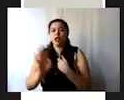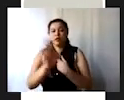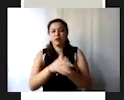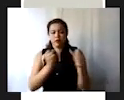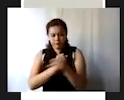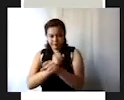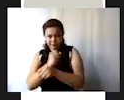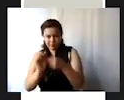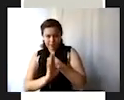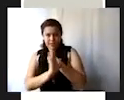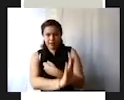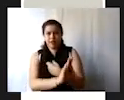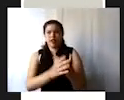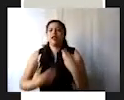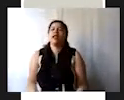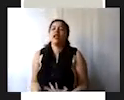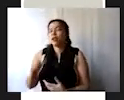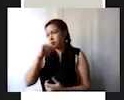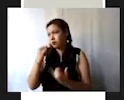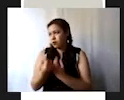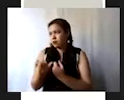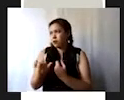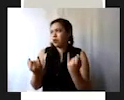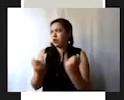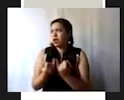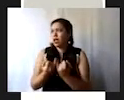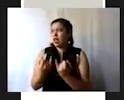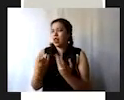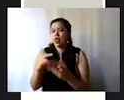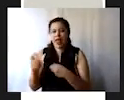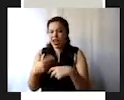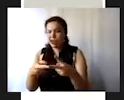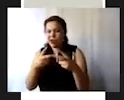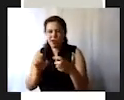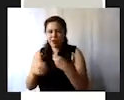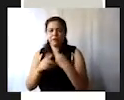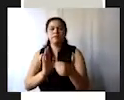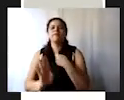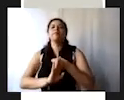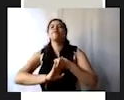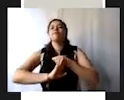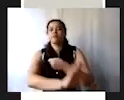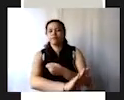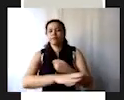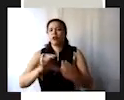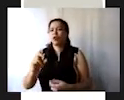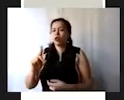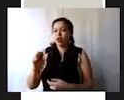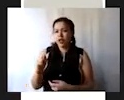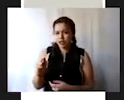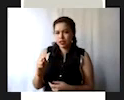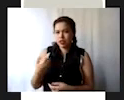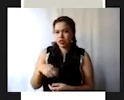violencias y la prevención del delito. Entonces, considero que el ODS al que